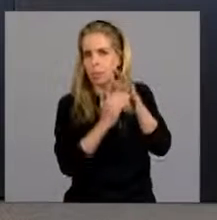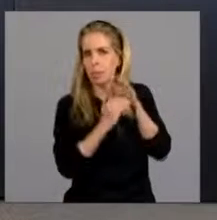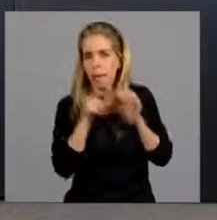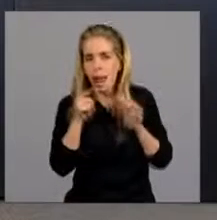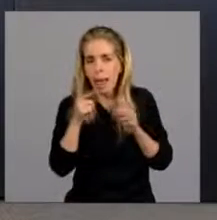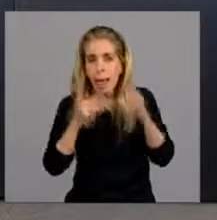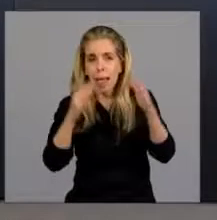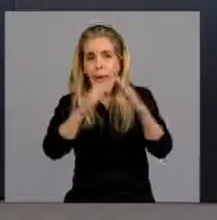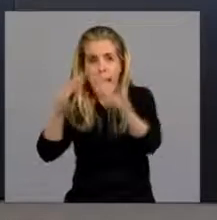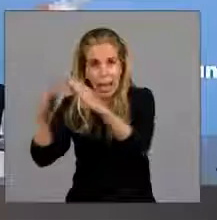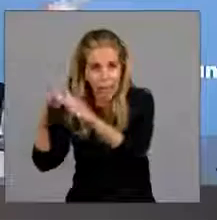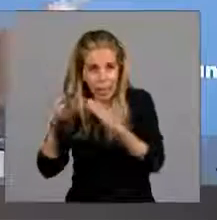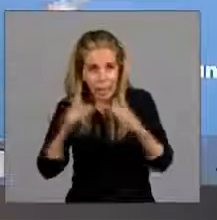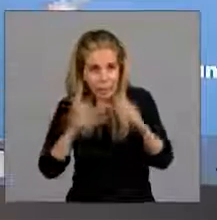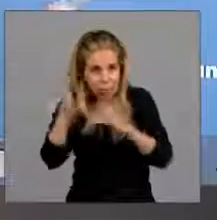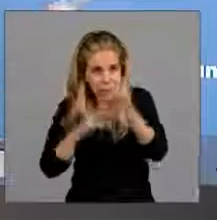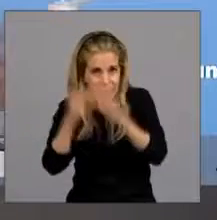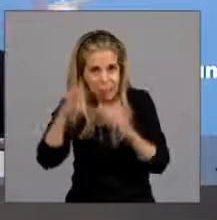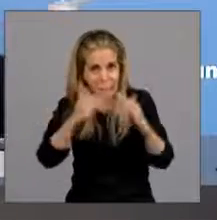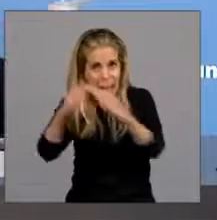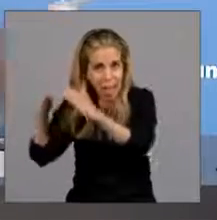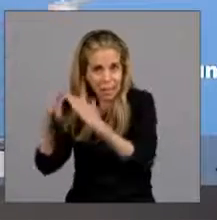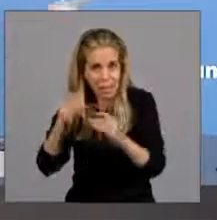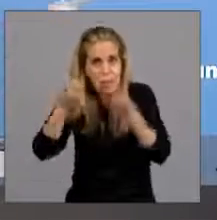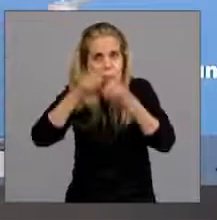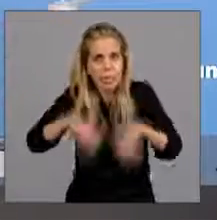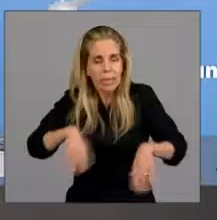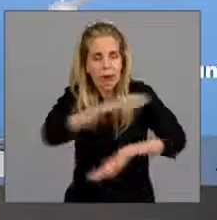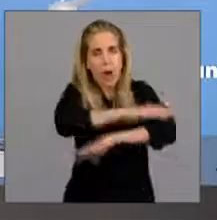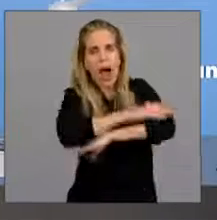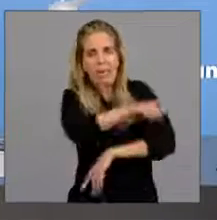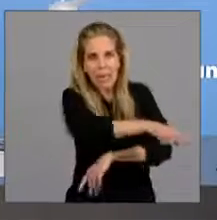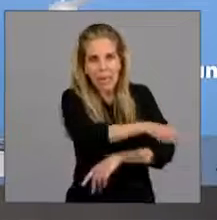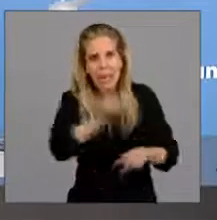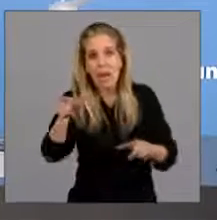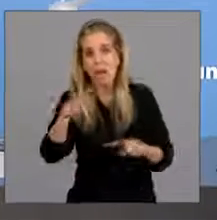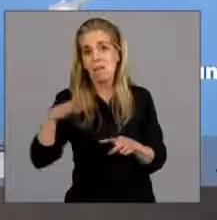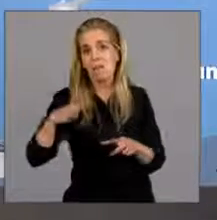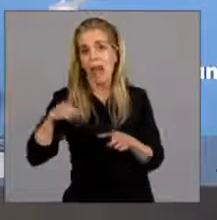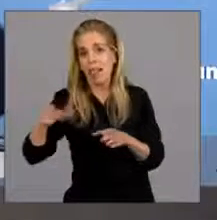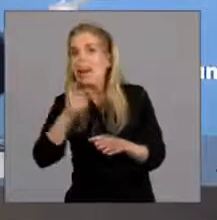terminar la obra de Villa Azul, que se construyó en Avellaneda y nunca se construyó en Quilmes.